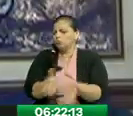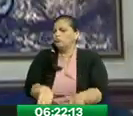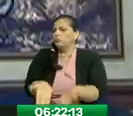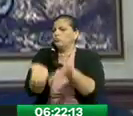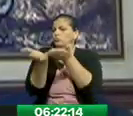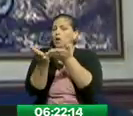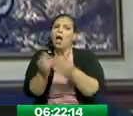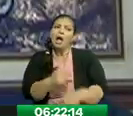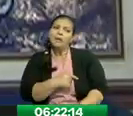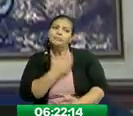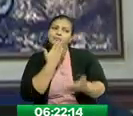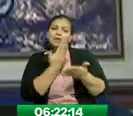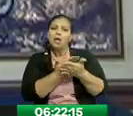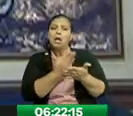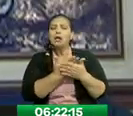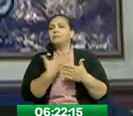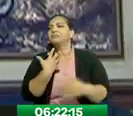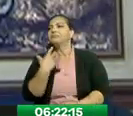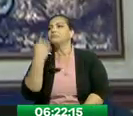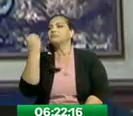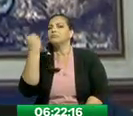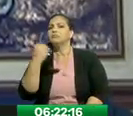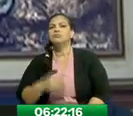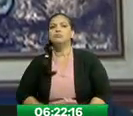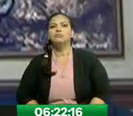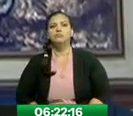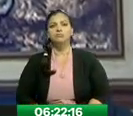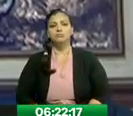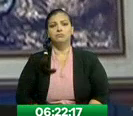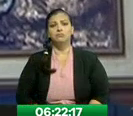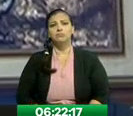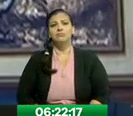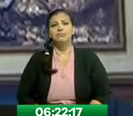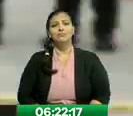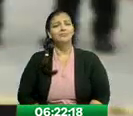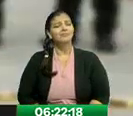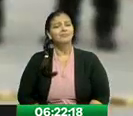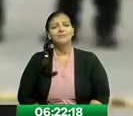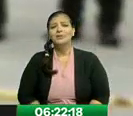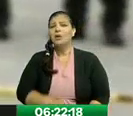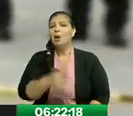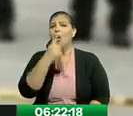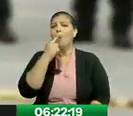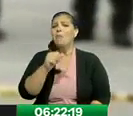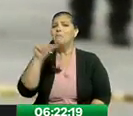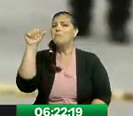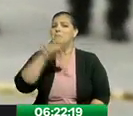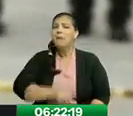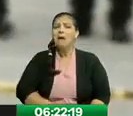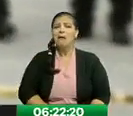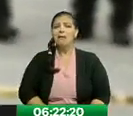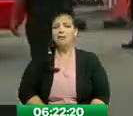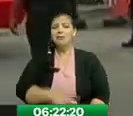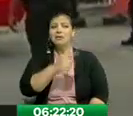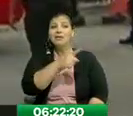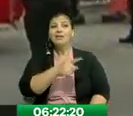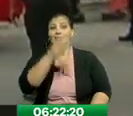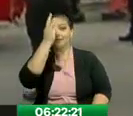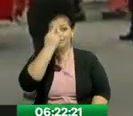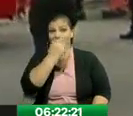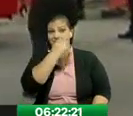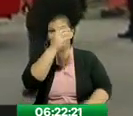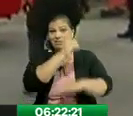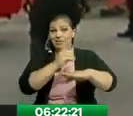el principal de ahí que tenía que poner el orden, puso el desorden y me lo mató, que fue el director. Corazón de madre, fue llevarle